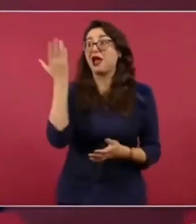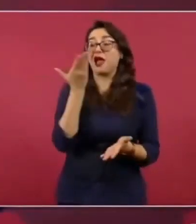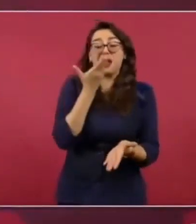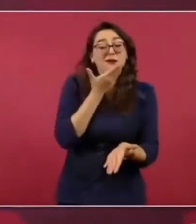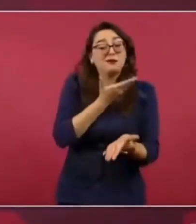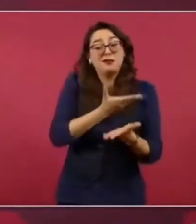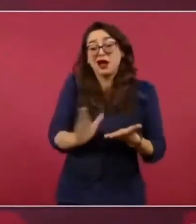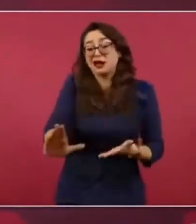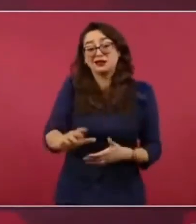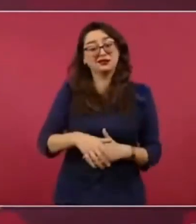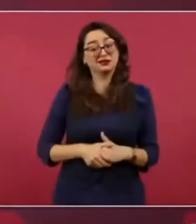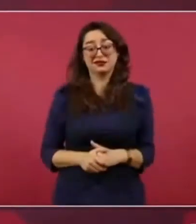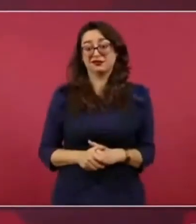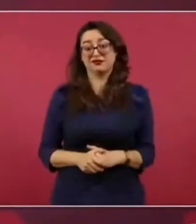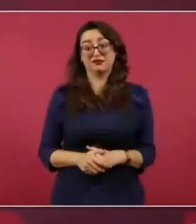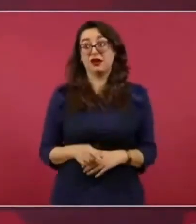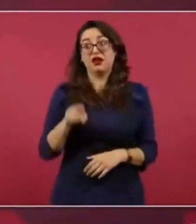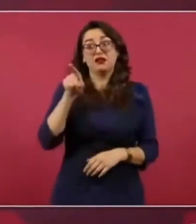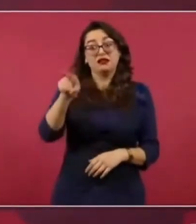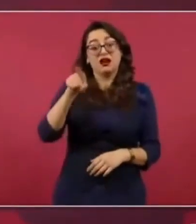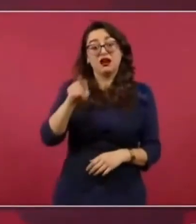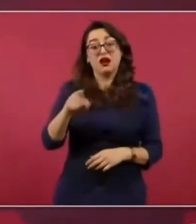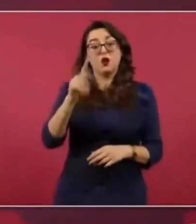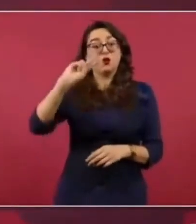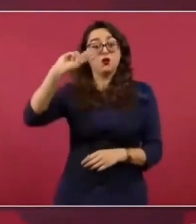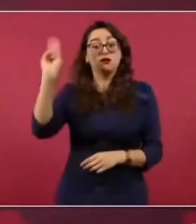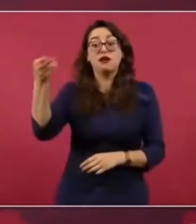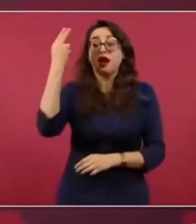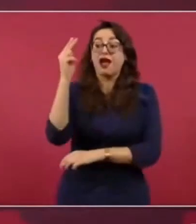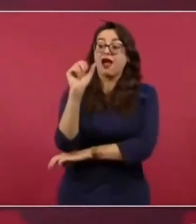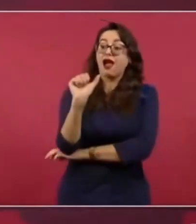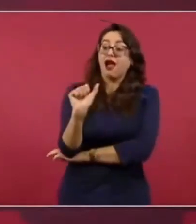Entonces, en su presupuesto tienen ya